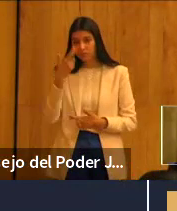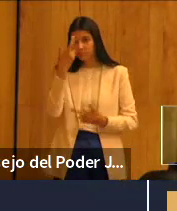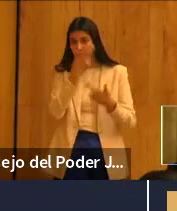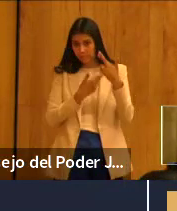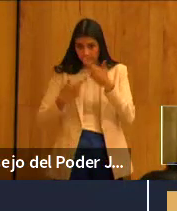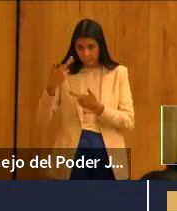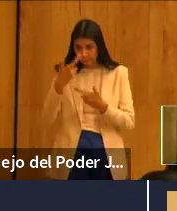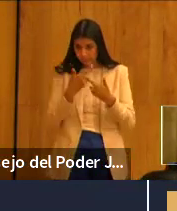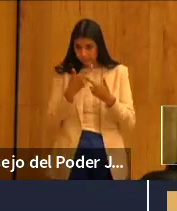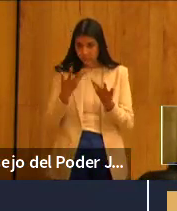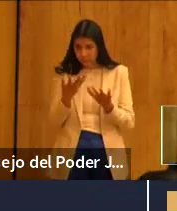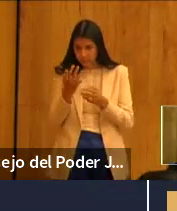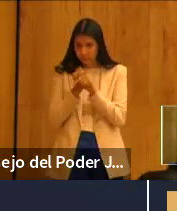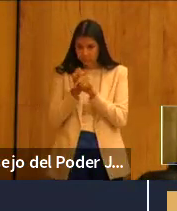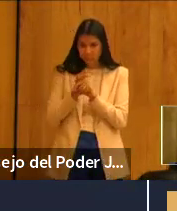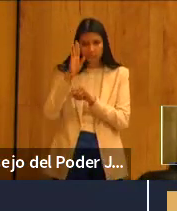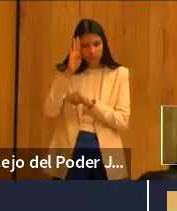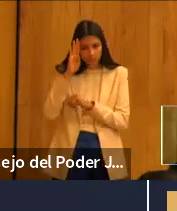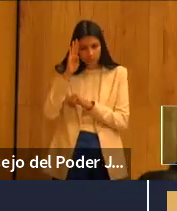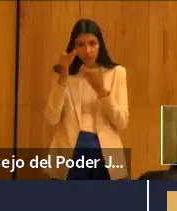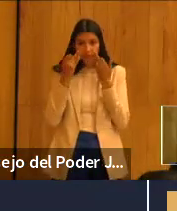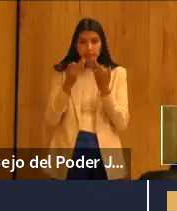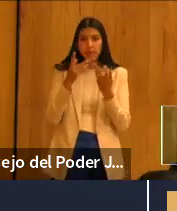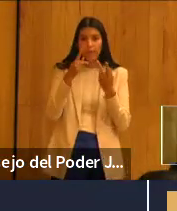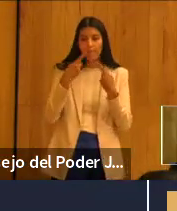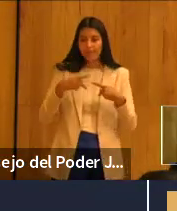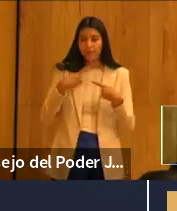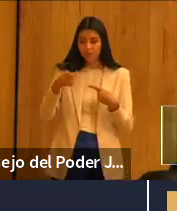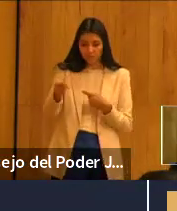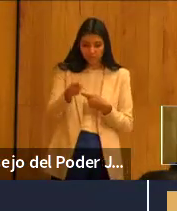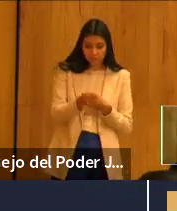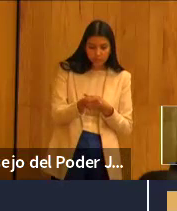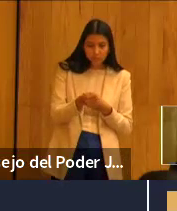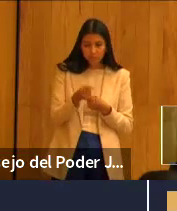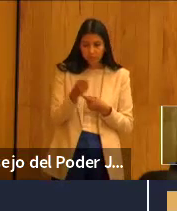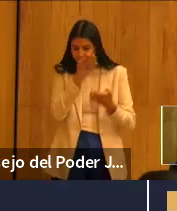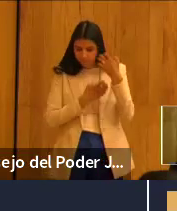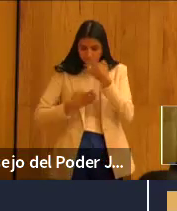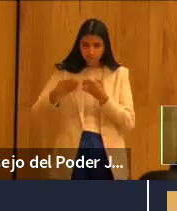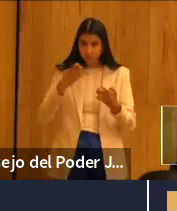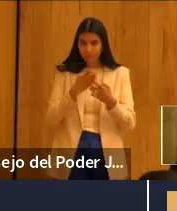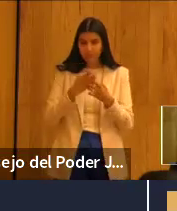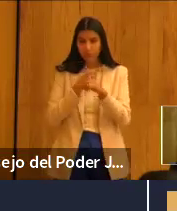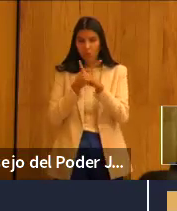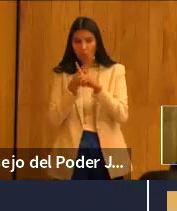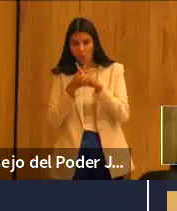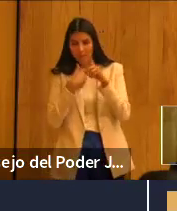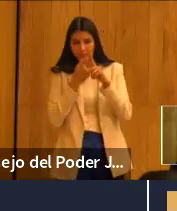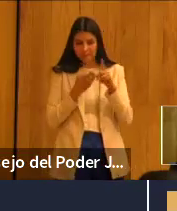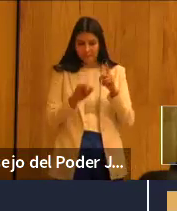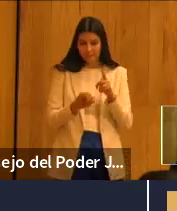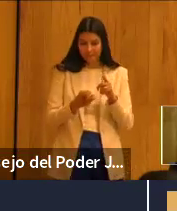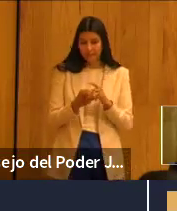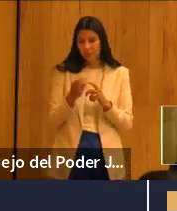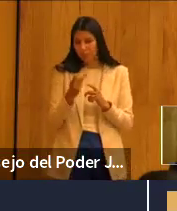analizamos el testimonio de una víctima de violencia, de violación o violencia sexual, cualquiera